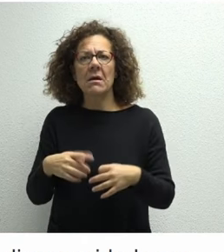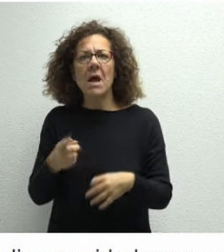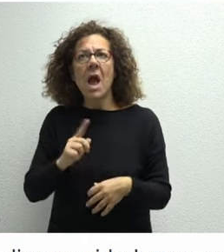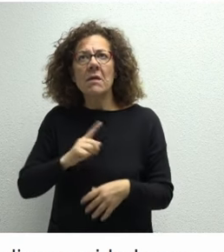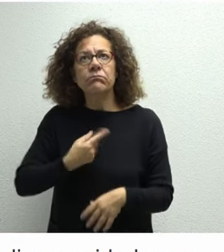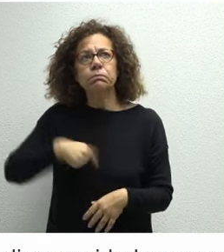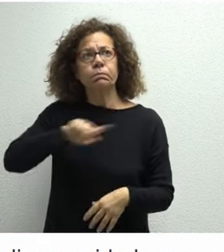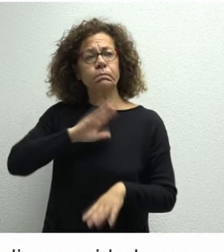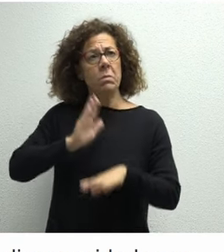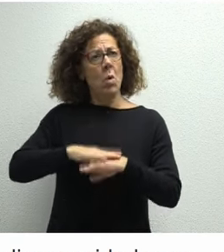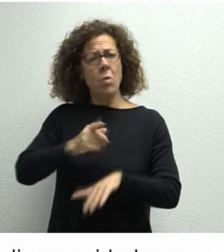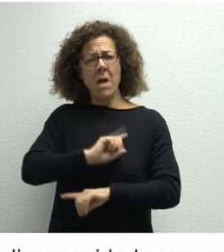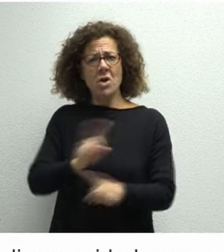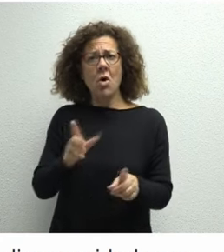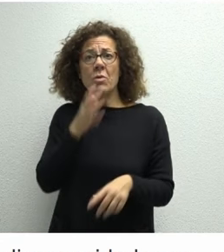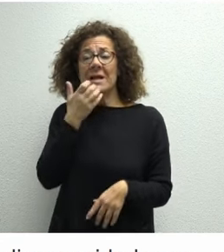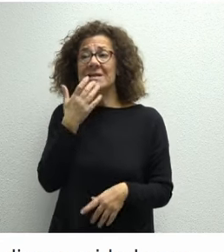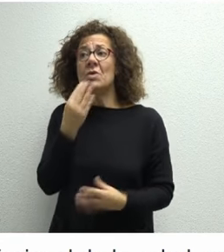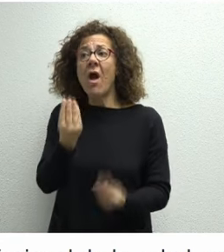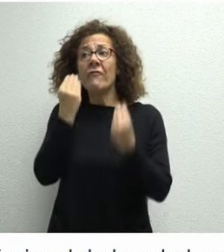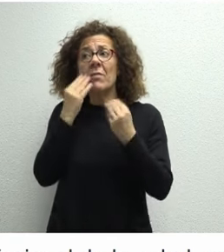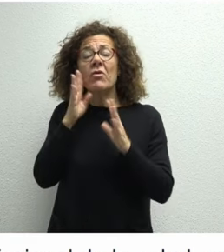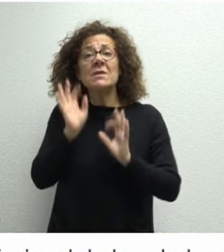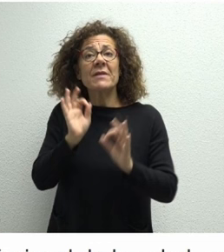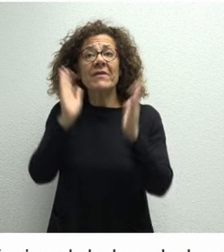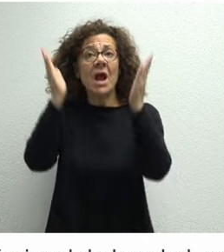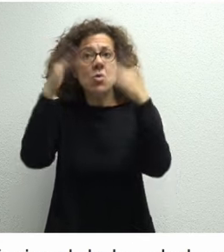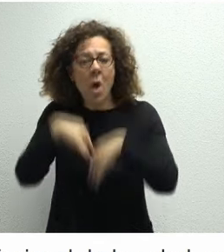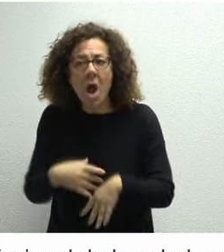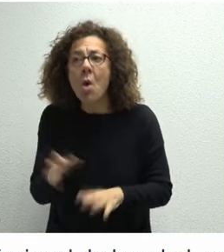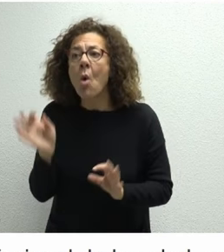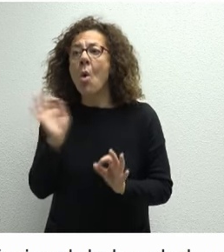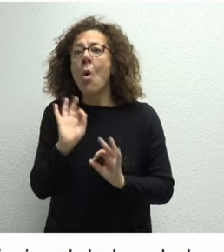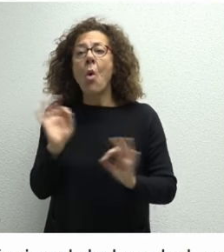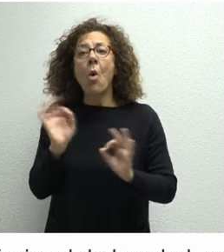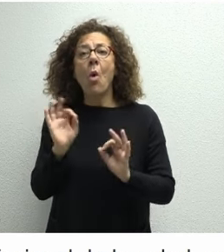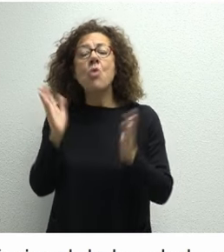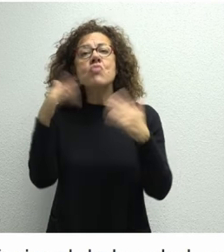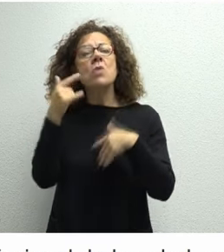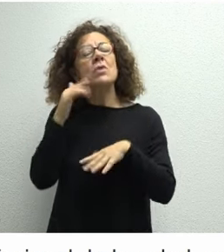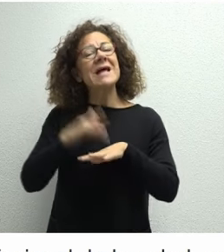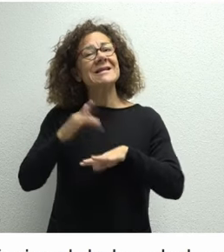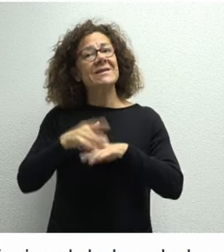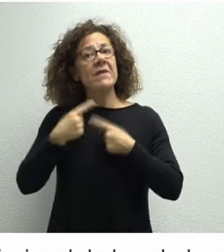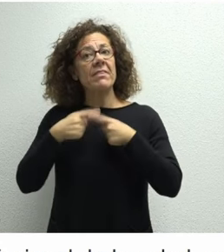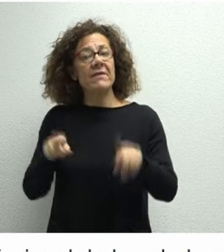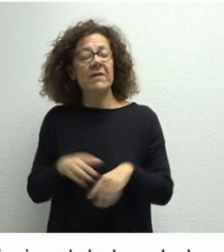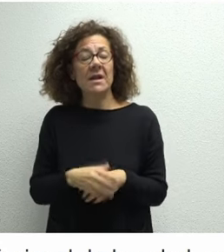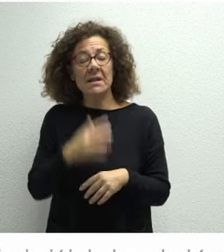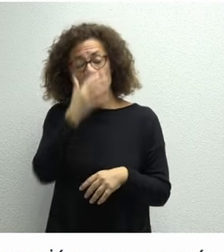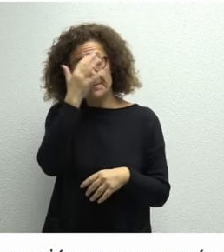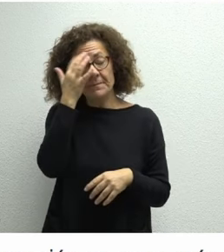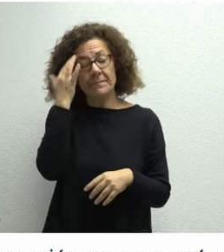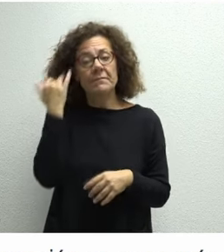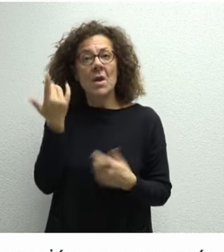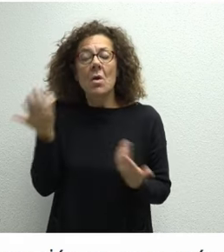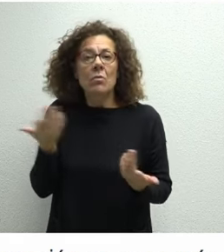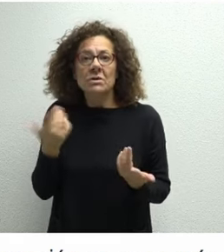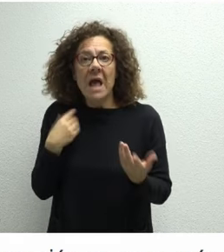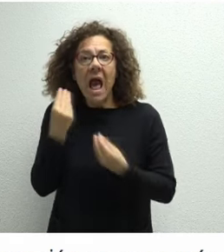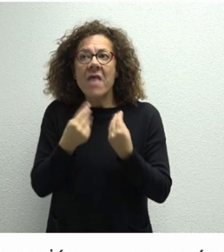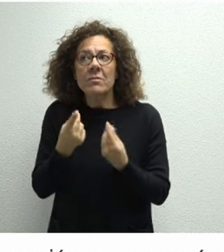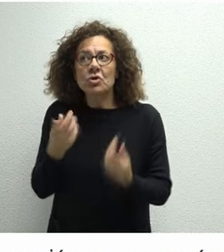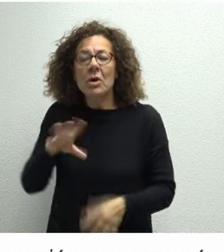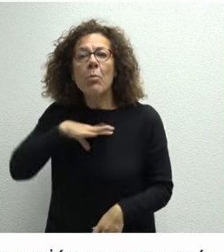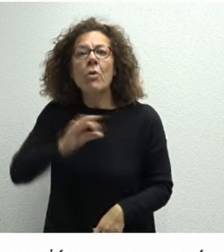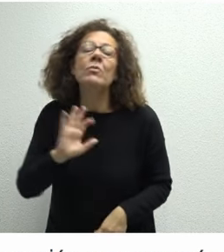tampoco de eso porque cuando no tenemos una formación más específica o no cuando no tenemos una sensibilidad diferente pues vamos con lo que podemos o